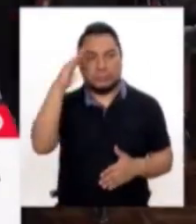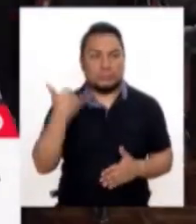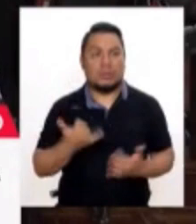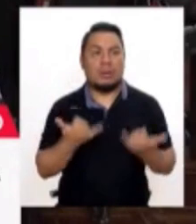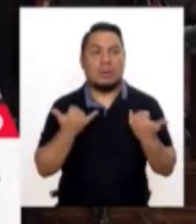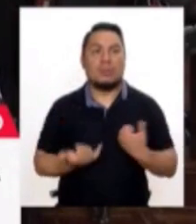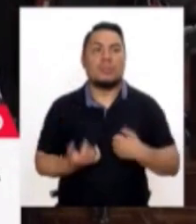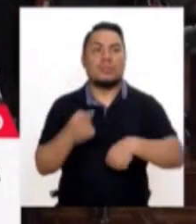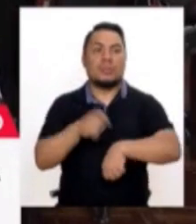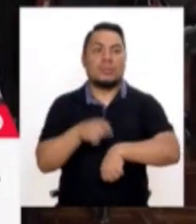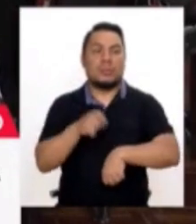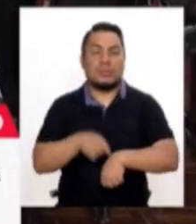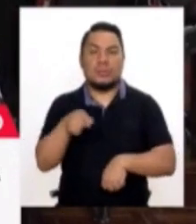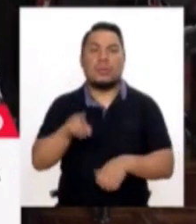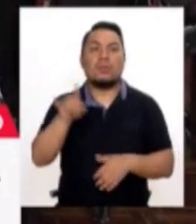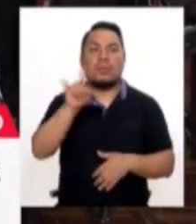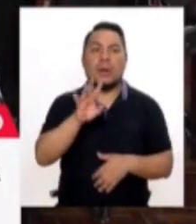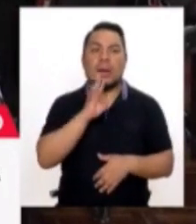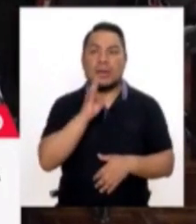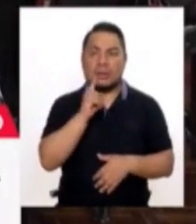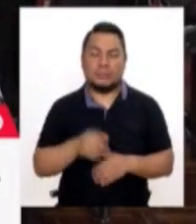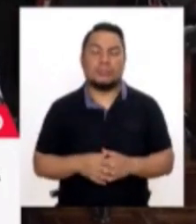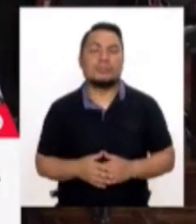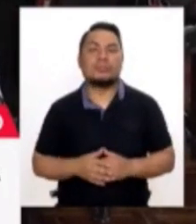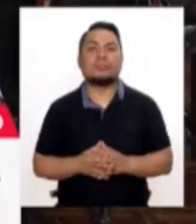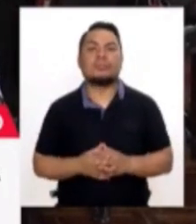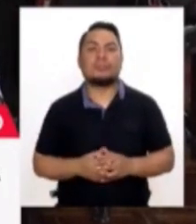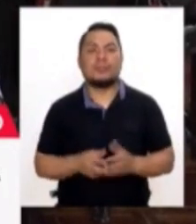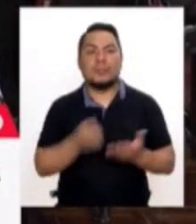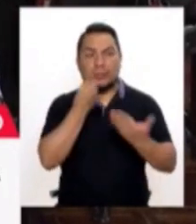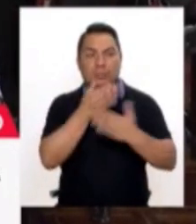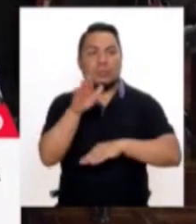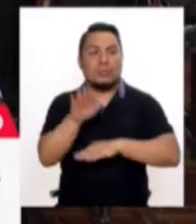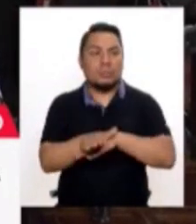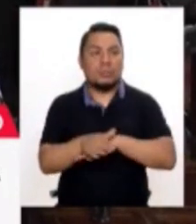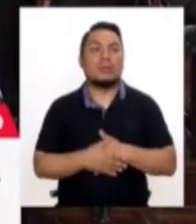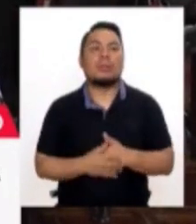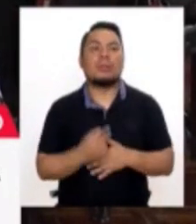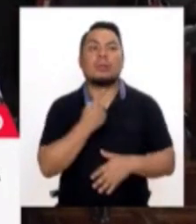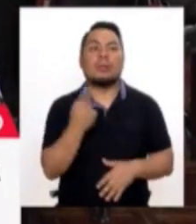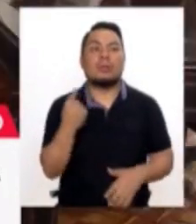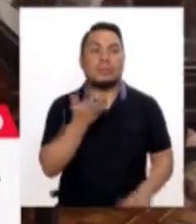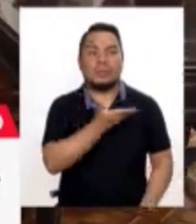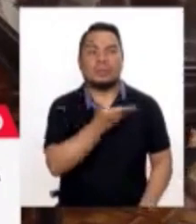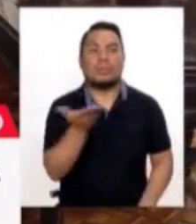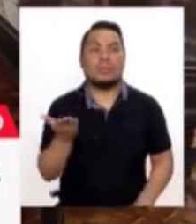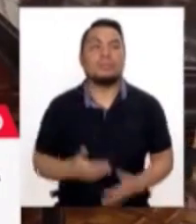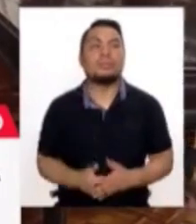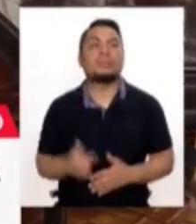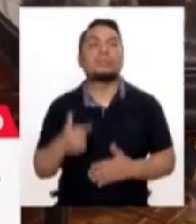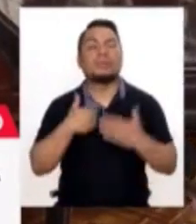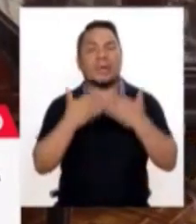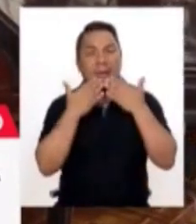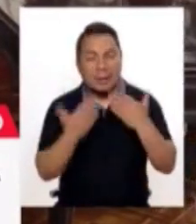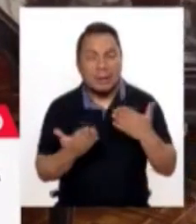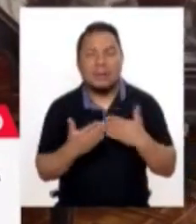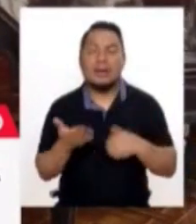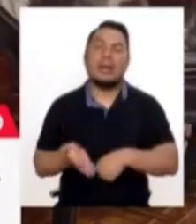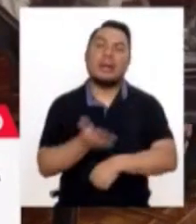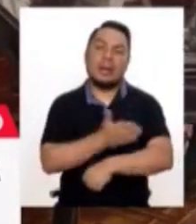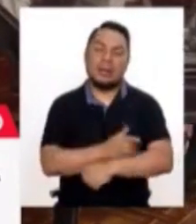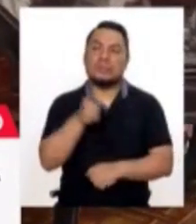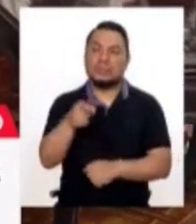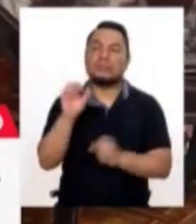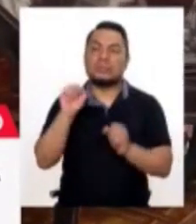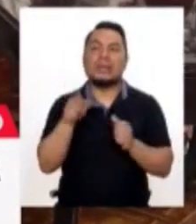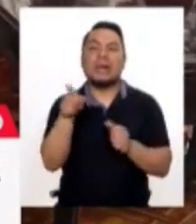estos momentos va a hacer el uso de la palabra. Muy buenas tardes con cada uno de ustedes, agradeciendo anticipadamente